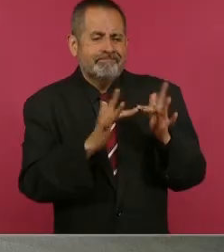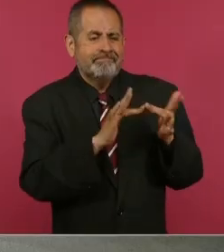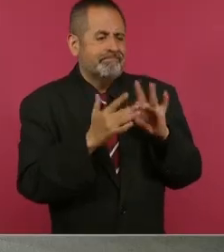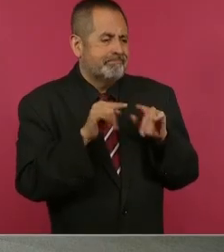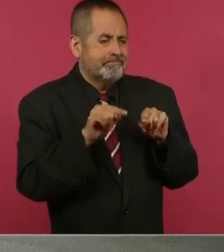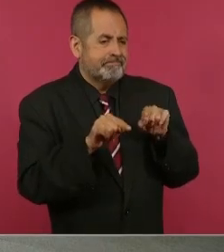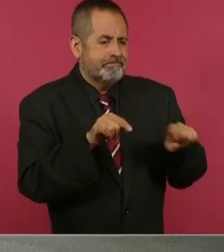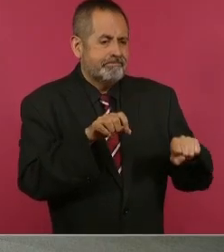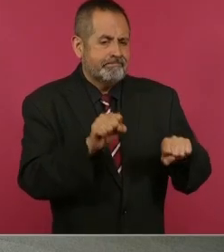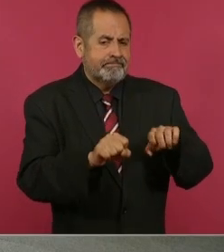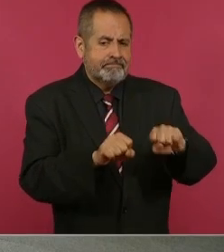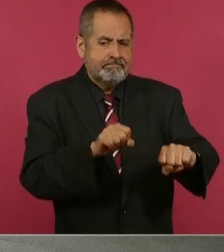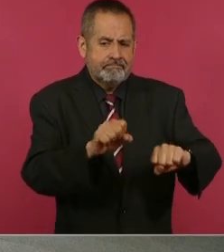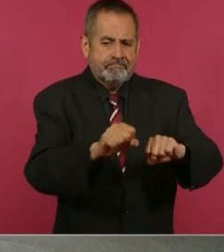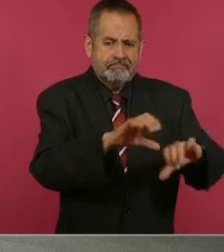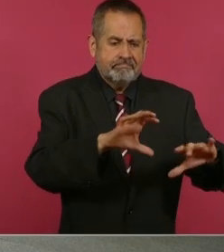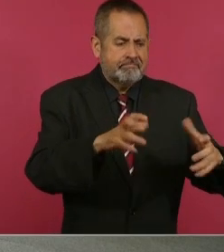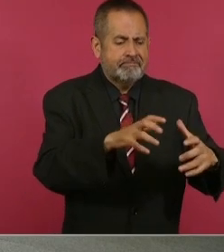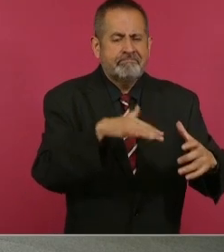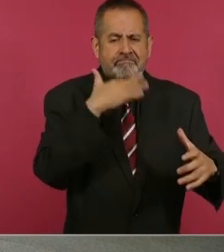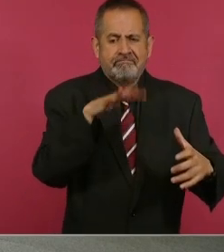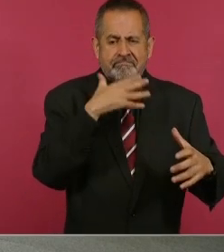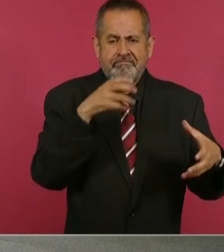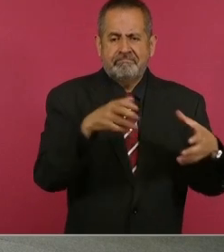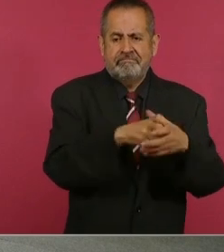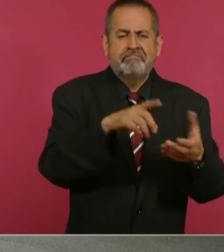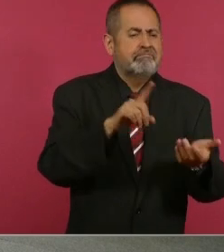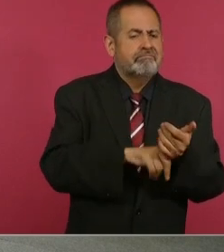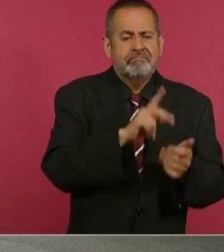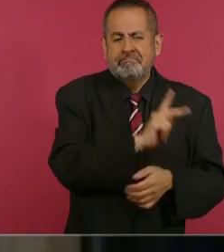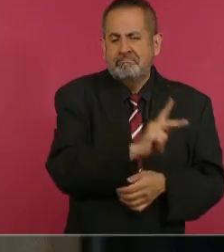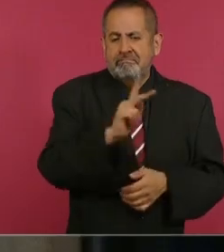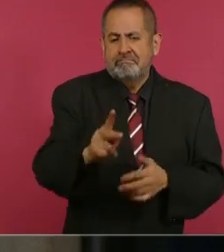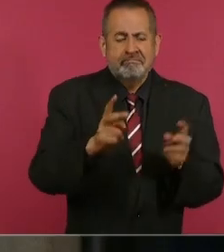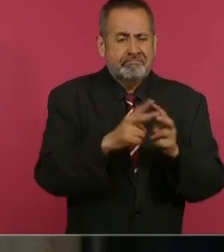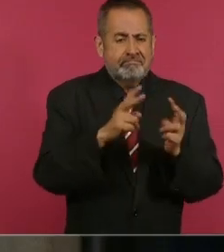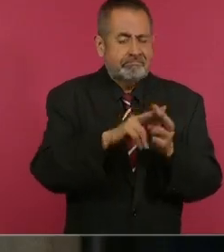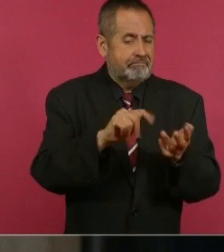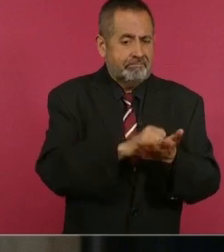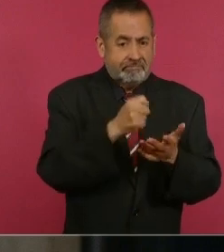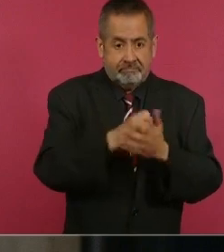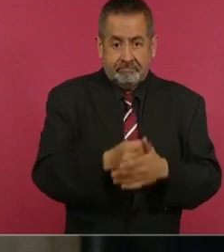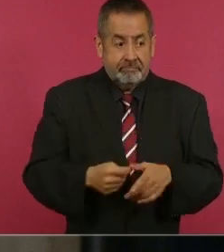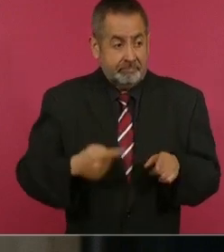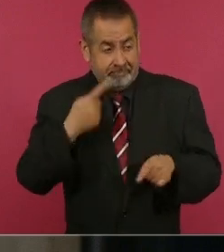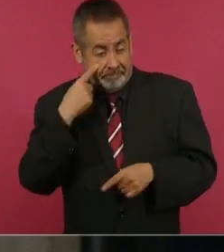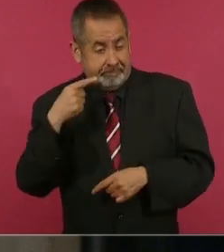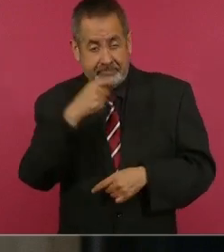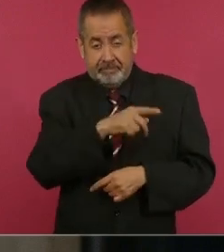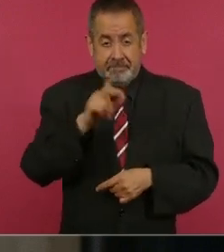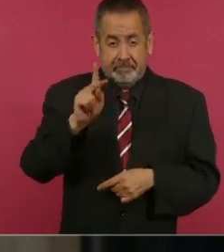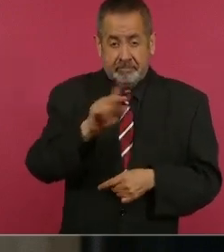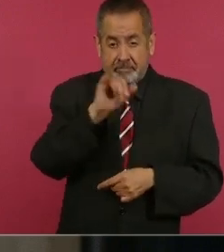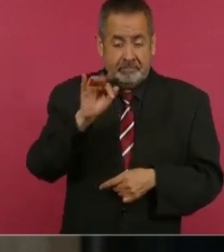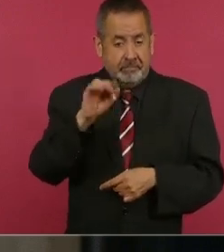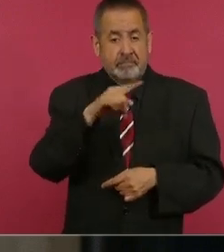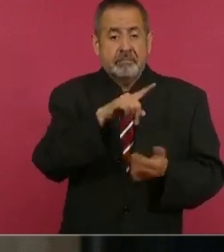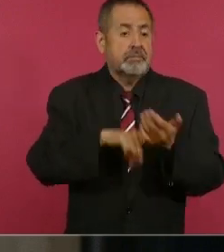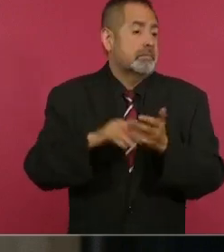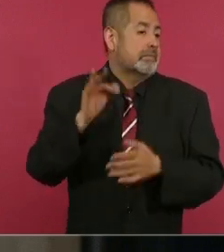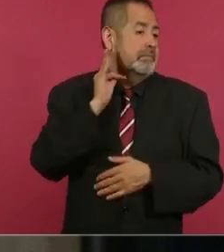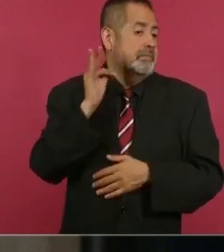ido tejiendo con sus allegados, al igual que la red de Tamaulipas. Es decir, en el Poder Judicial, la Fiscalía del